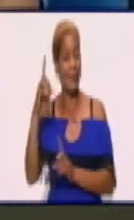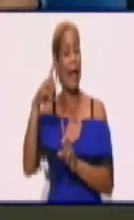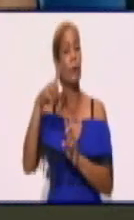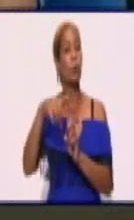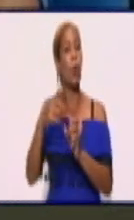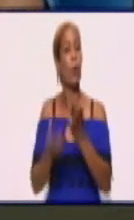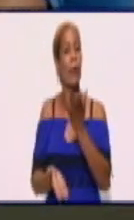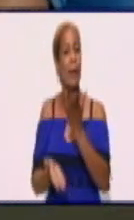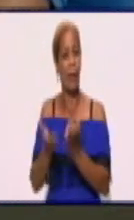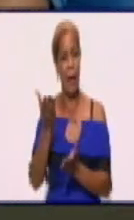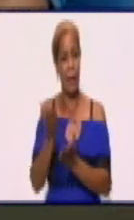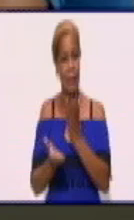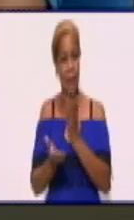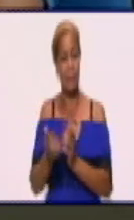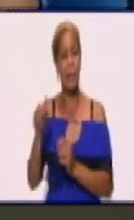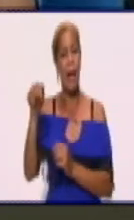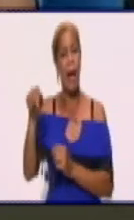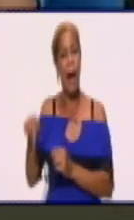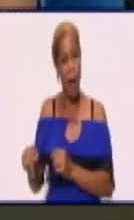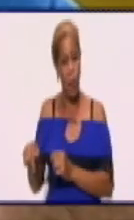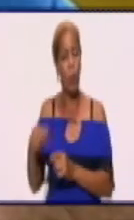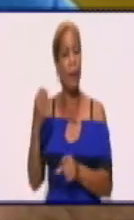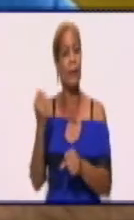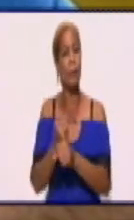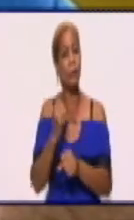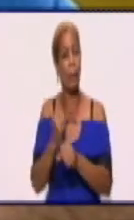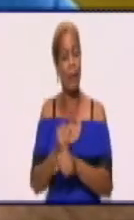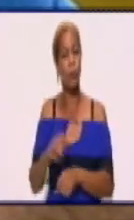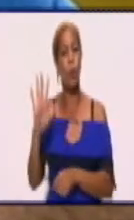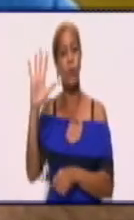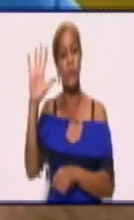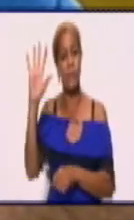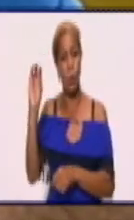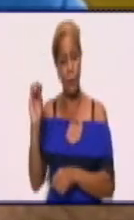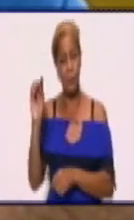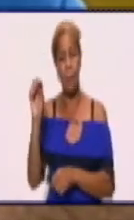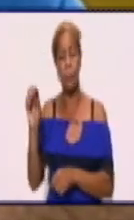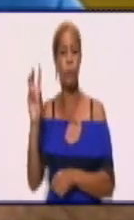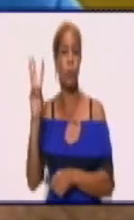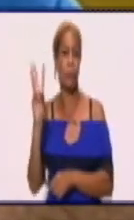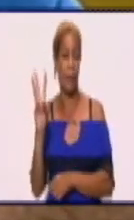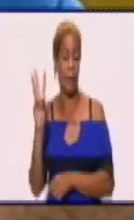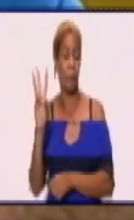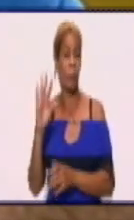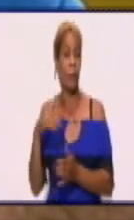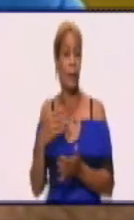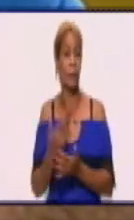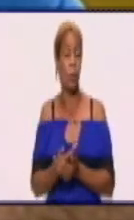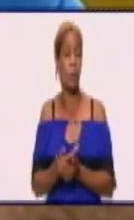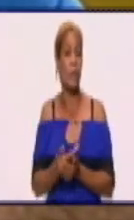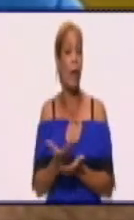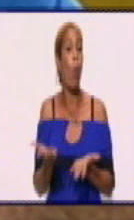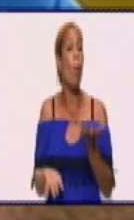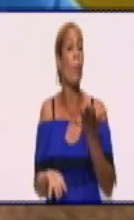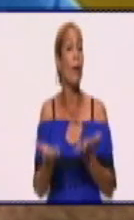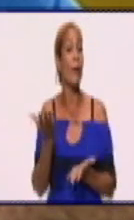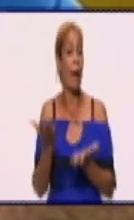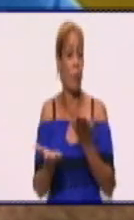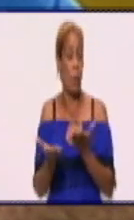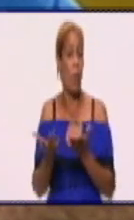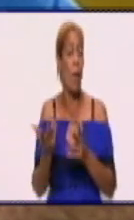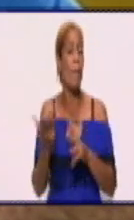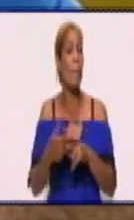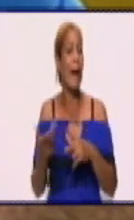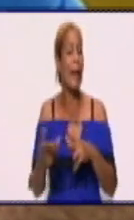Actualmente estamos trabajando con un consumo de 50.3 toneladas diarias solamente. Si tenemos en cuenta que para producir el pan del pueblo, que